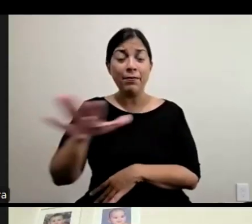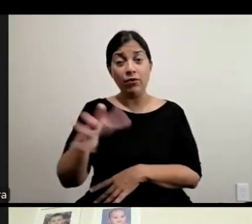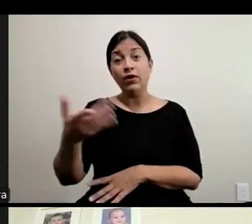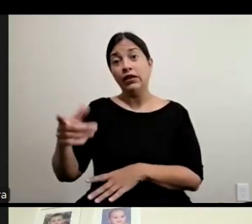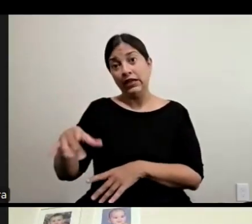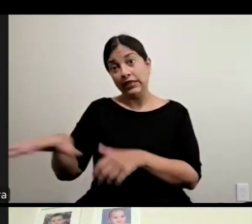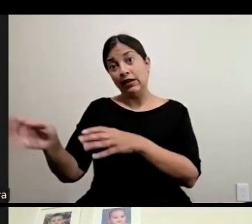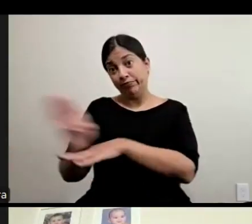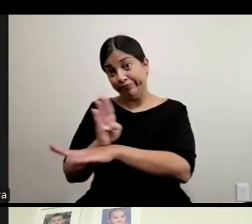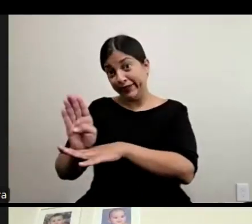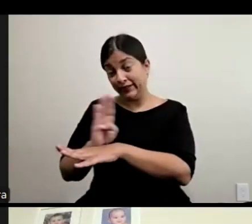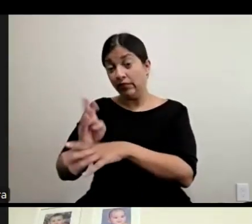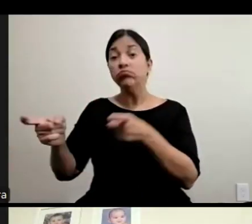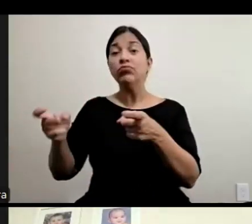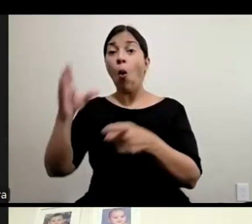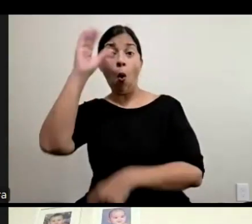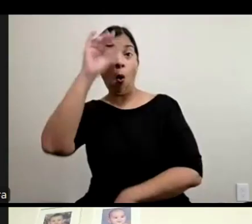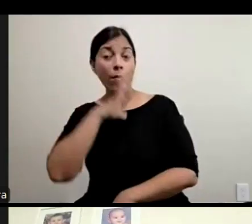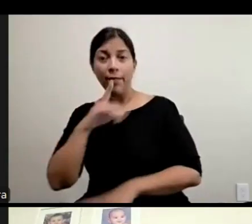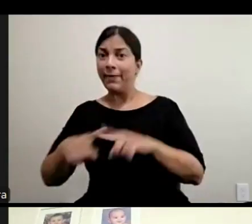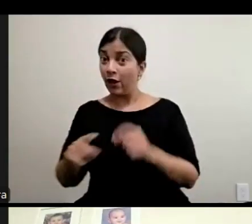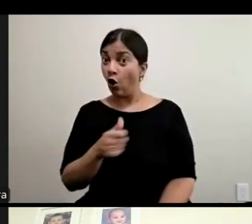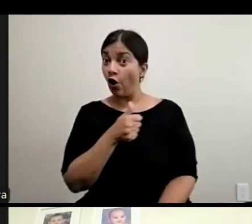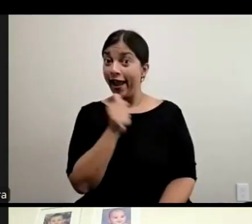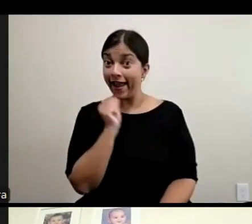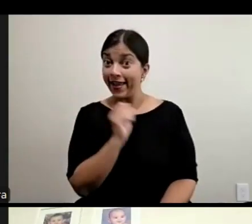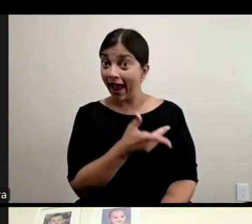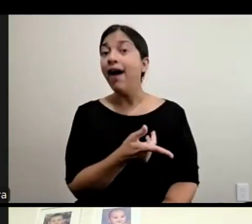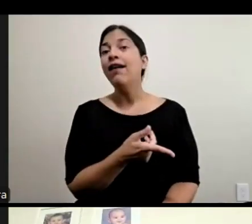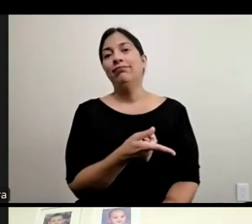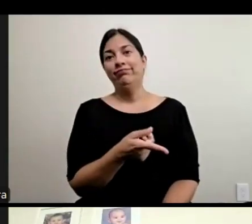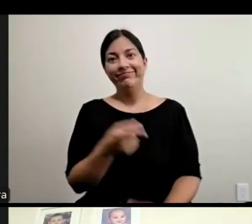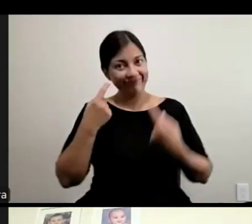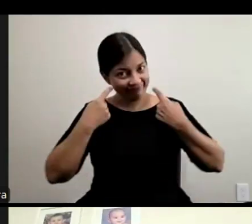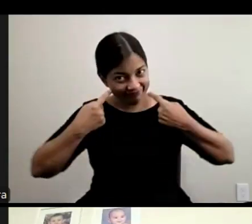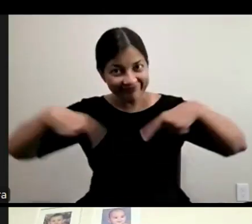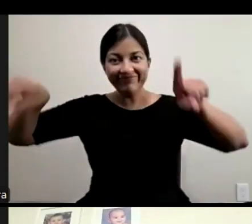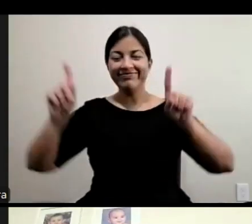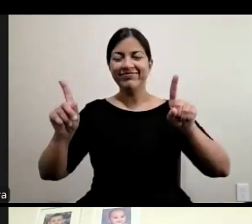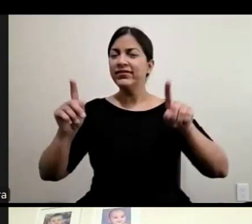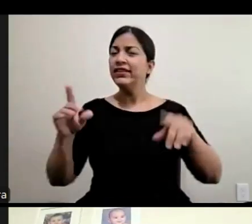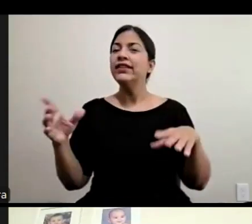ella se ha hecho campo ahí, se ha hecho hueco y lo ha logrado. ¿Qué pasa? Ella tenía